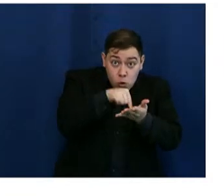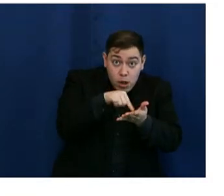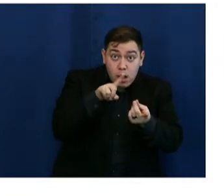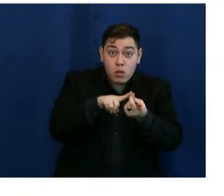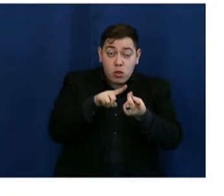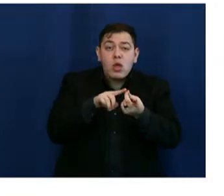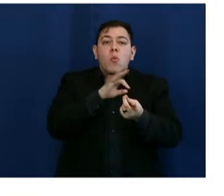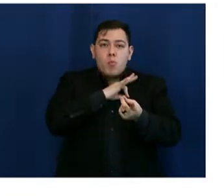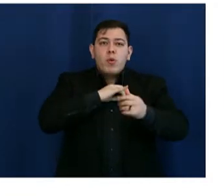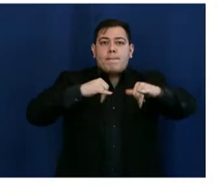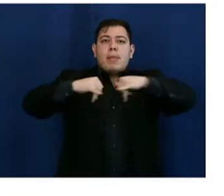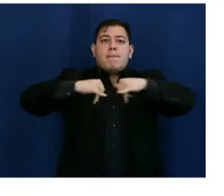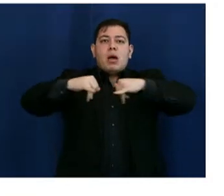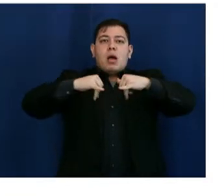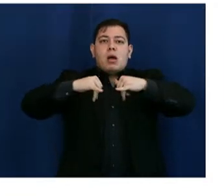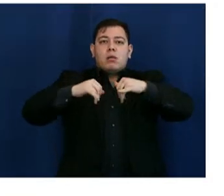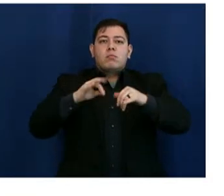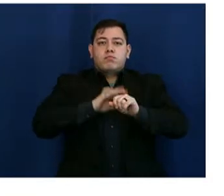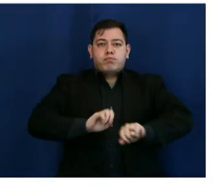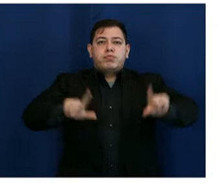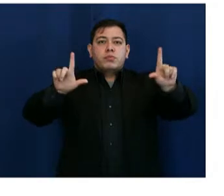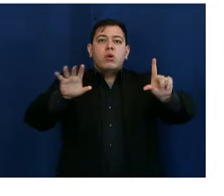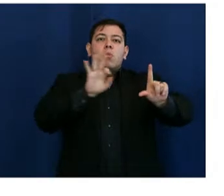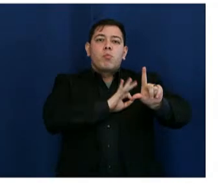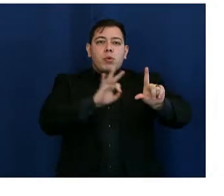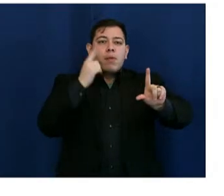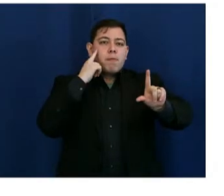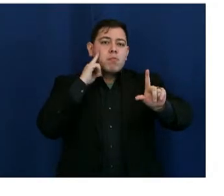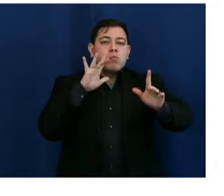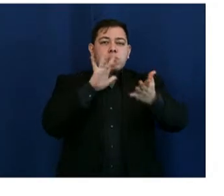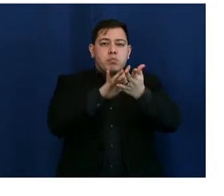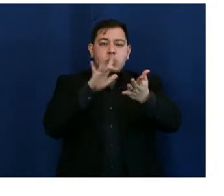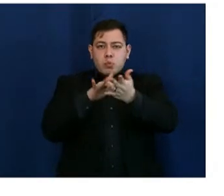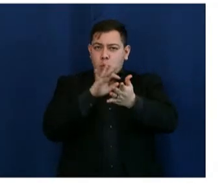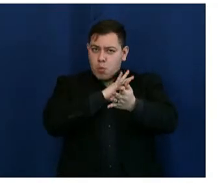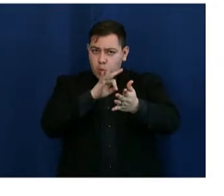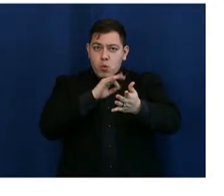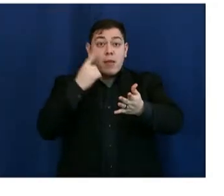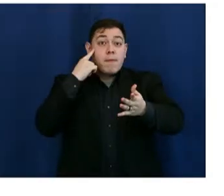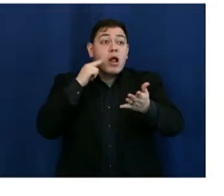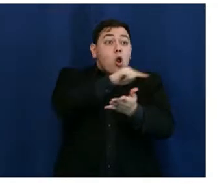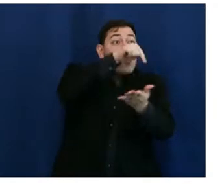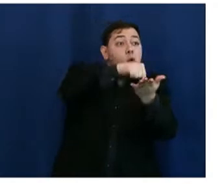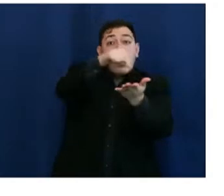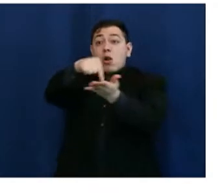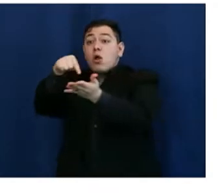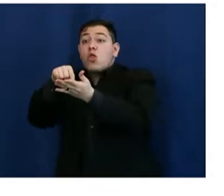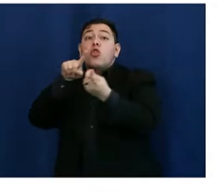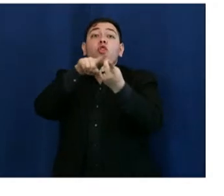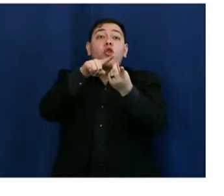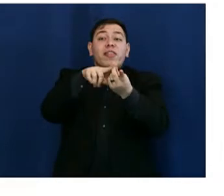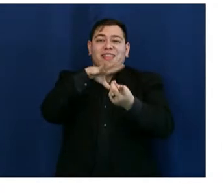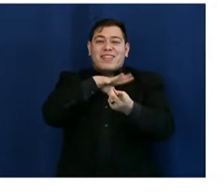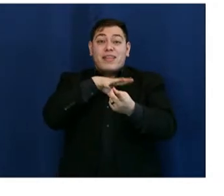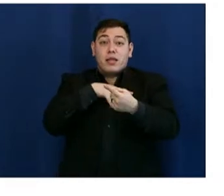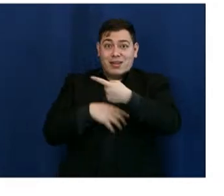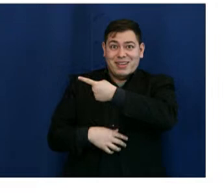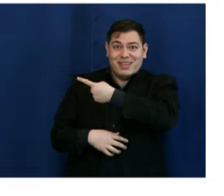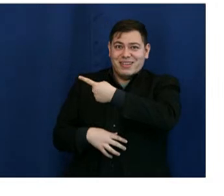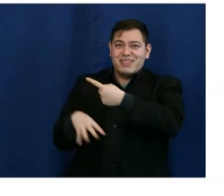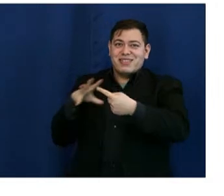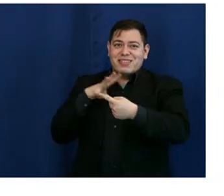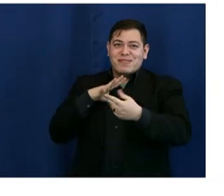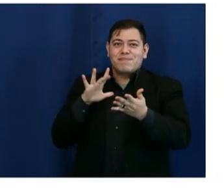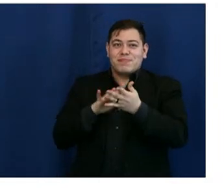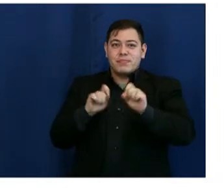que están disponibles, superestaciones en la comunidad. Creo que no tengo, digo, ahí está, muy bien.